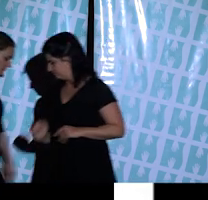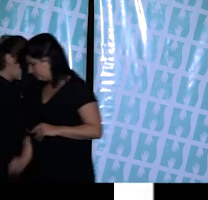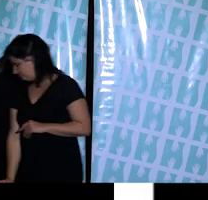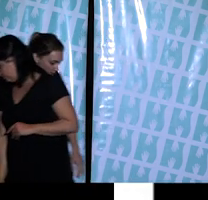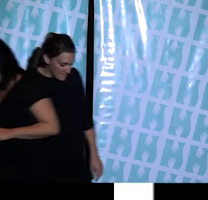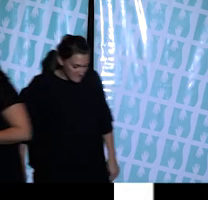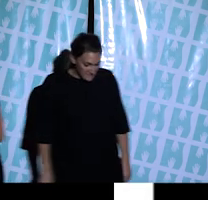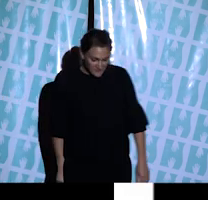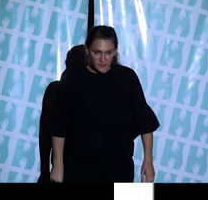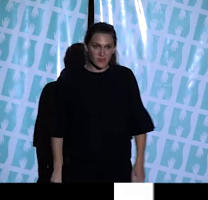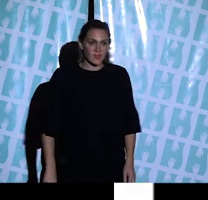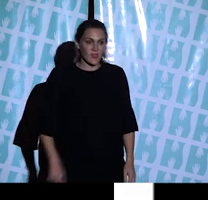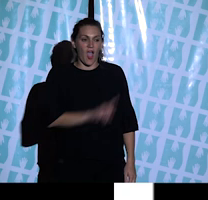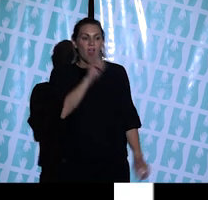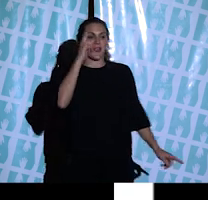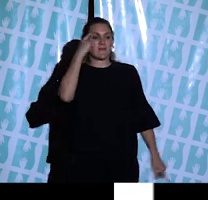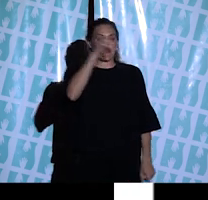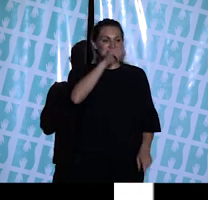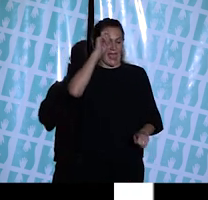No quiero que piensen en elefantes rosados.